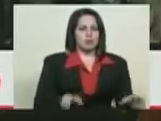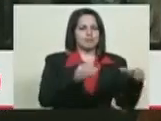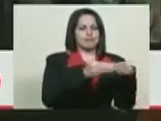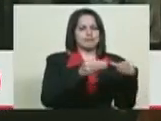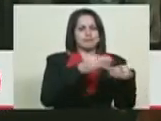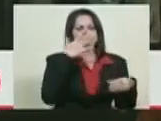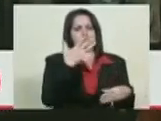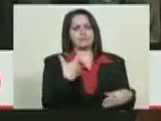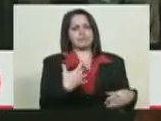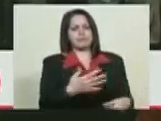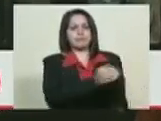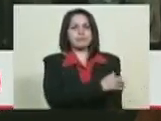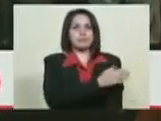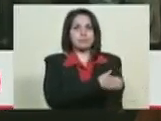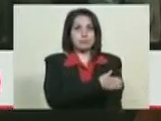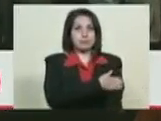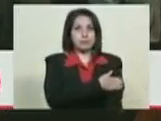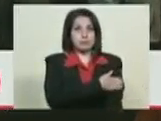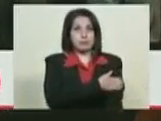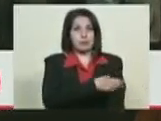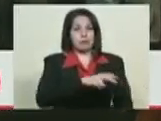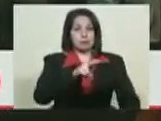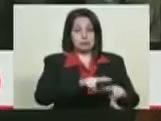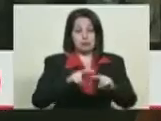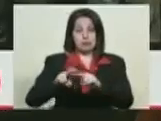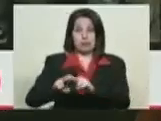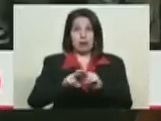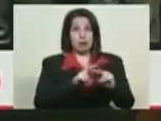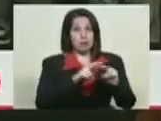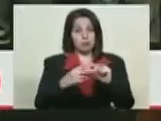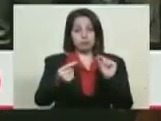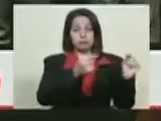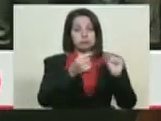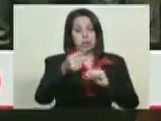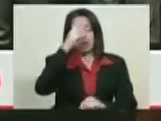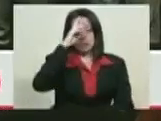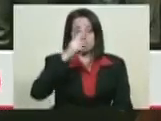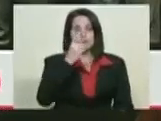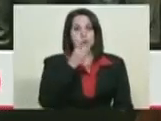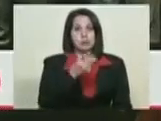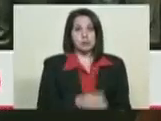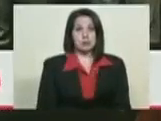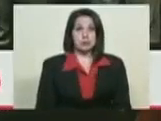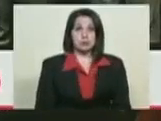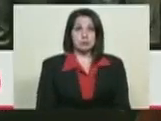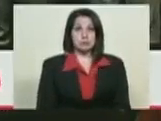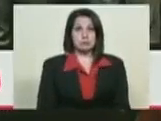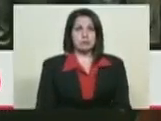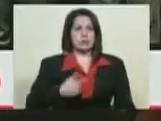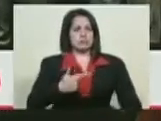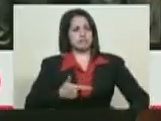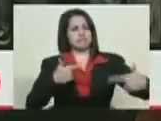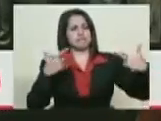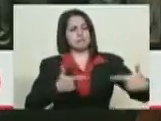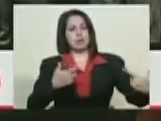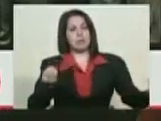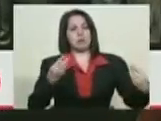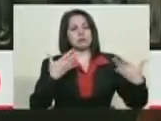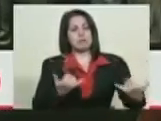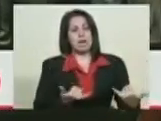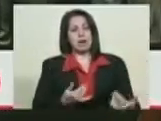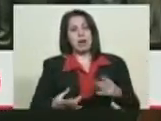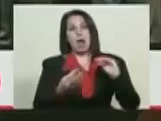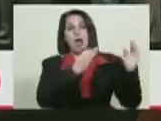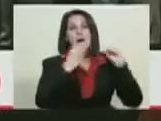oposición que logré sentar en el diálogo en República Dominicana que estoy restiado con el diálogo y